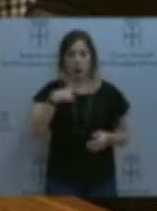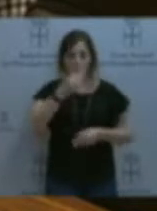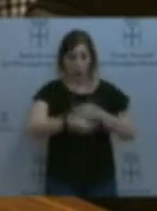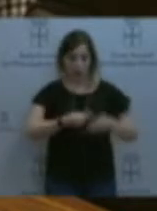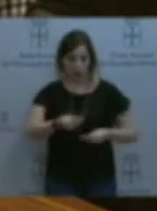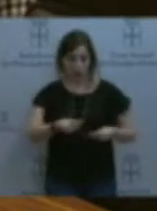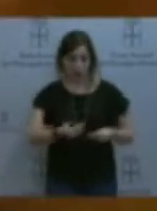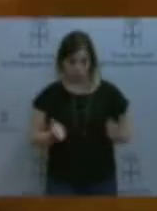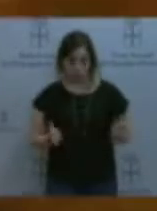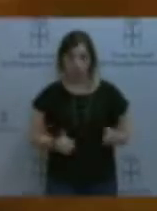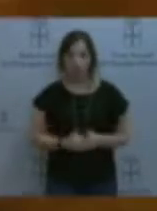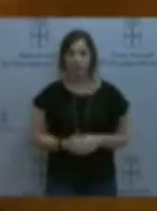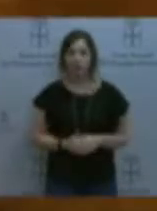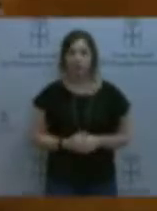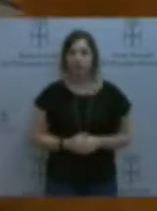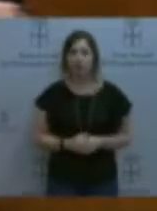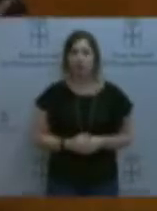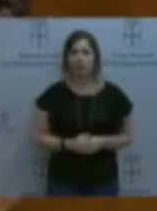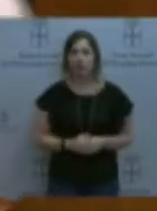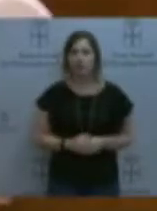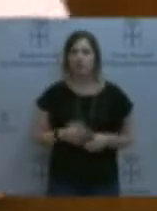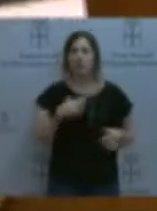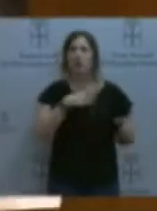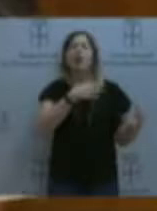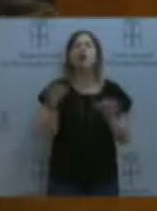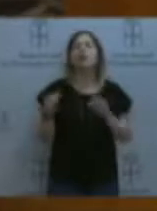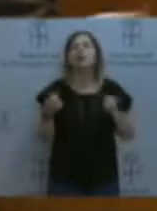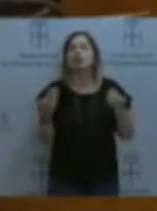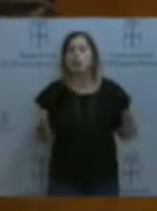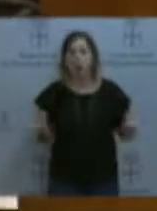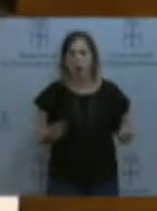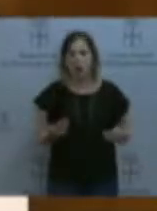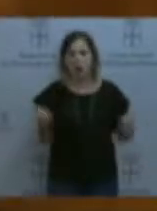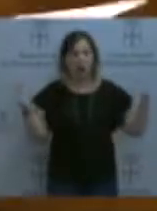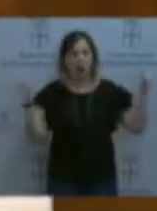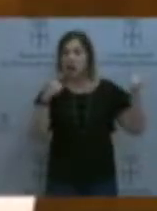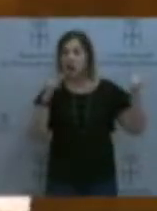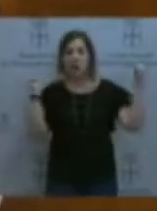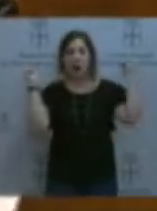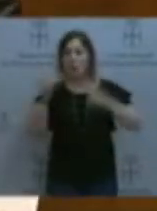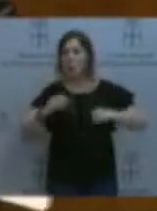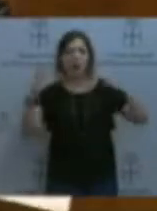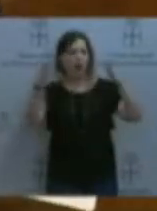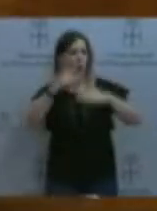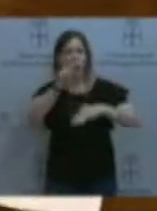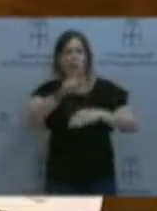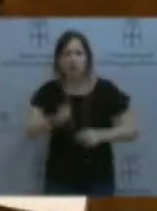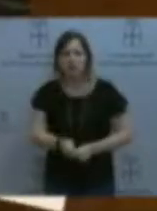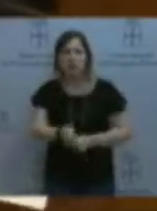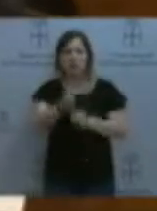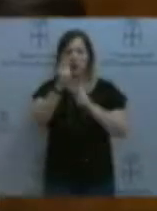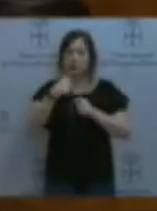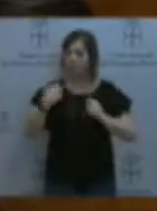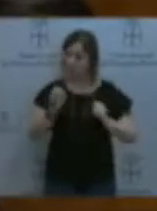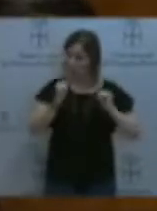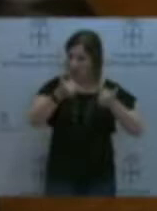¿Qué documentos? Dice, no hay ningún acuerdo con los pescadores, porque empecemos por ahí, ya le digo que hay que resolver una situación demanial entre una consejería